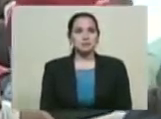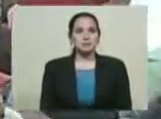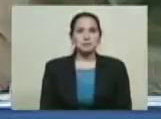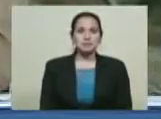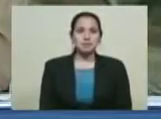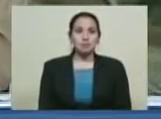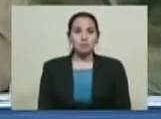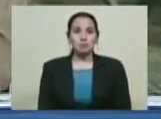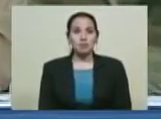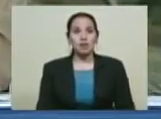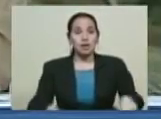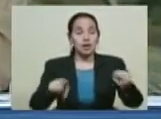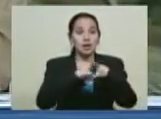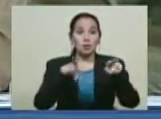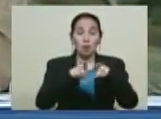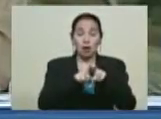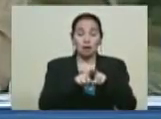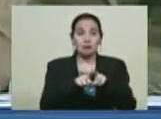Igualmente,